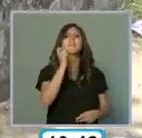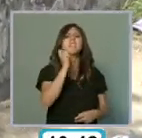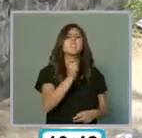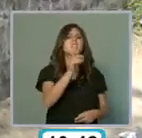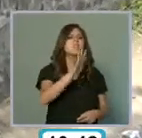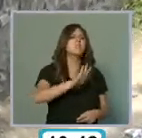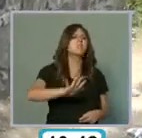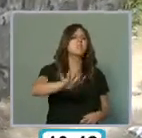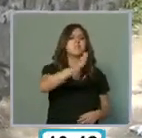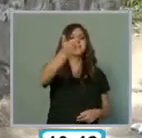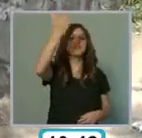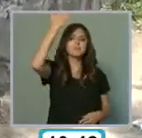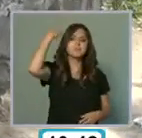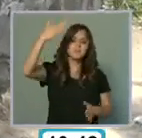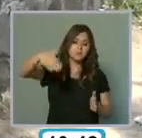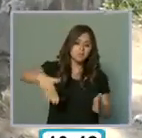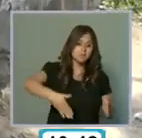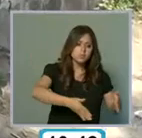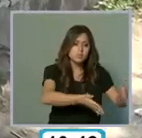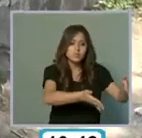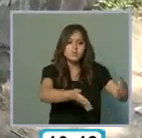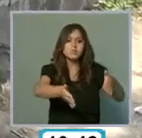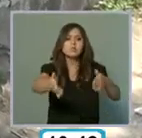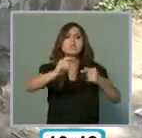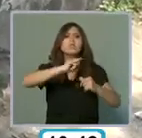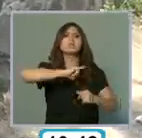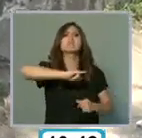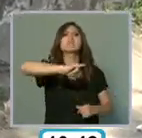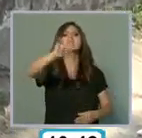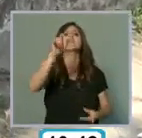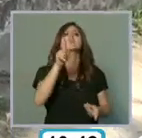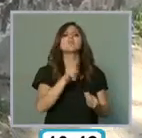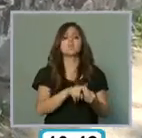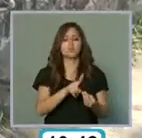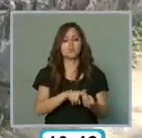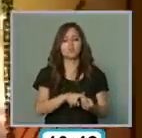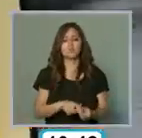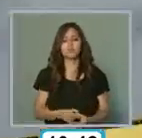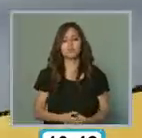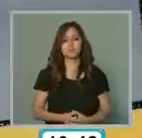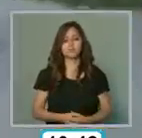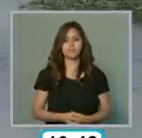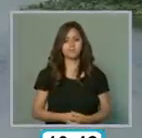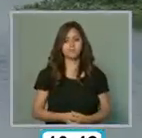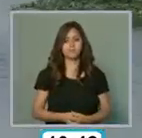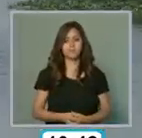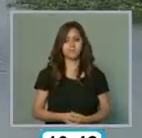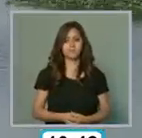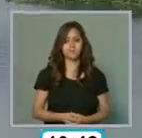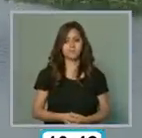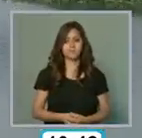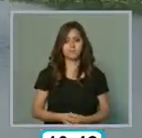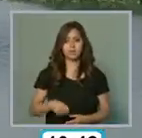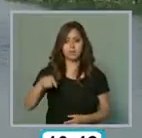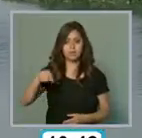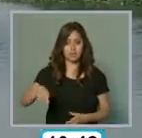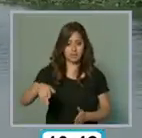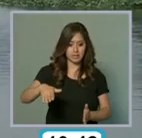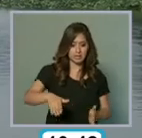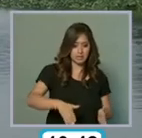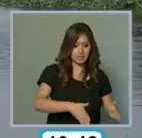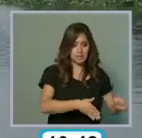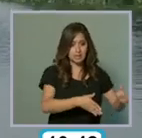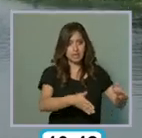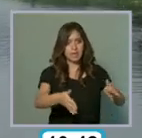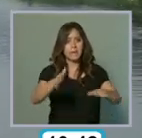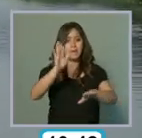hasta dónde llegaba el canal. bueno, mira, estamos en uno de los canales más largos de Xochimilco, el